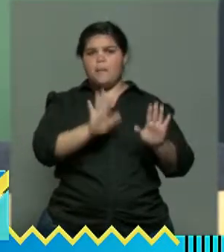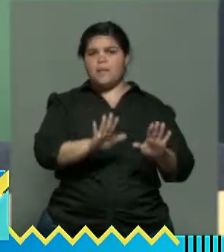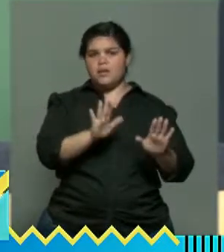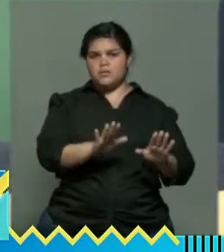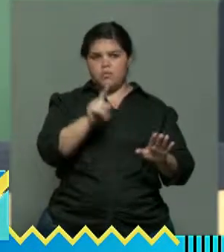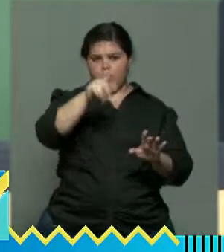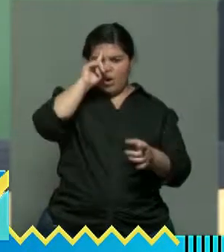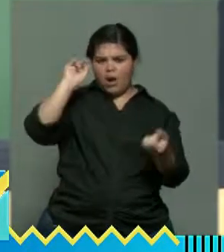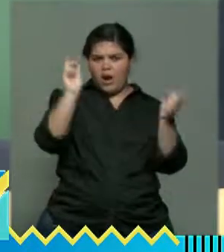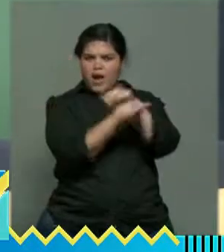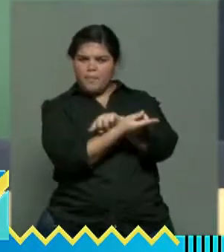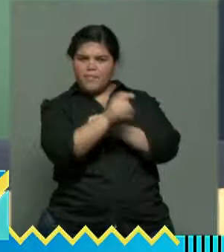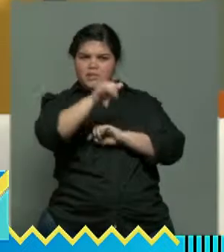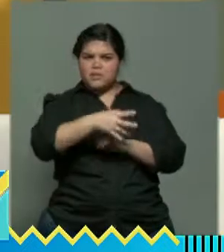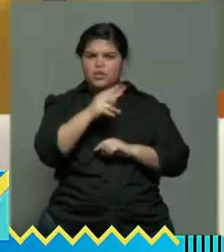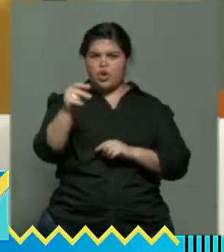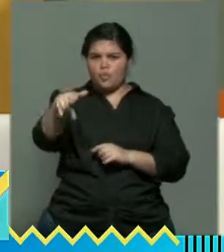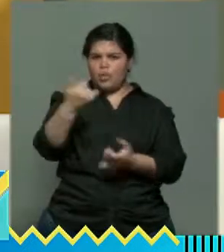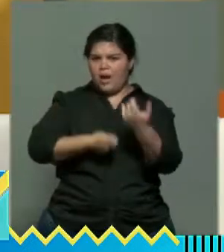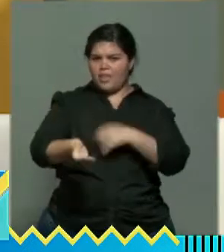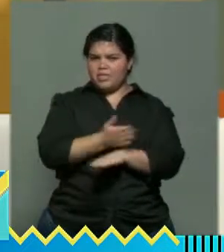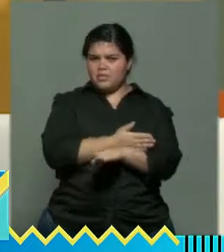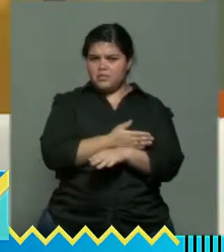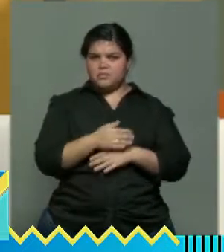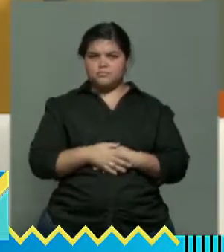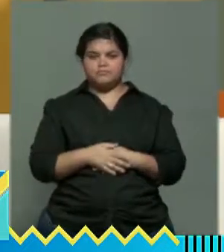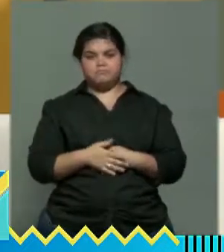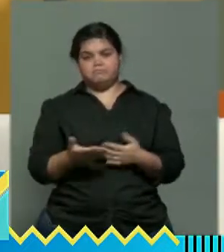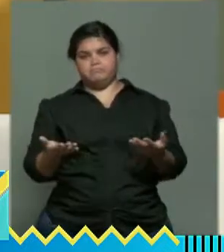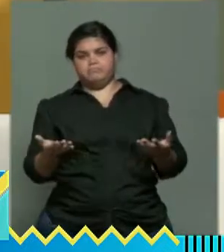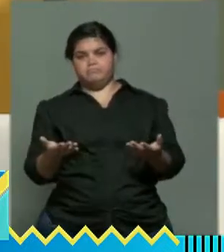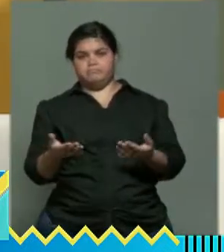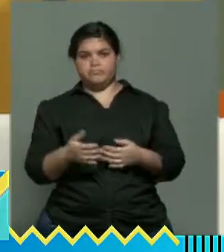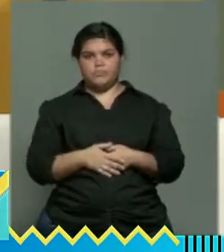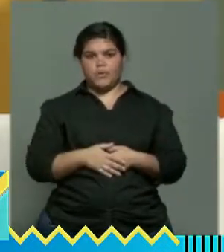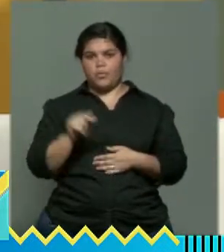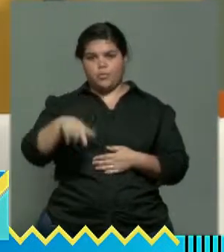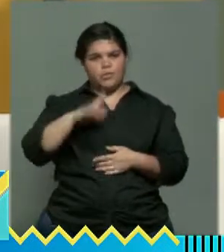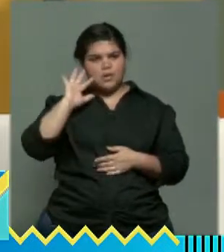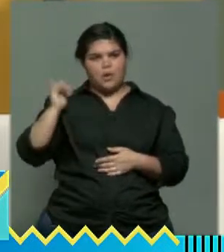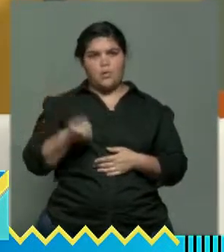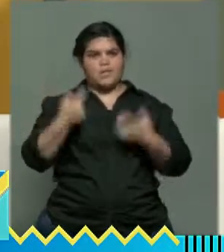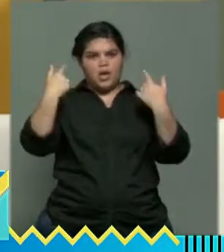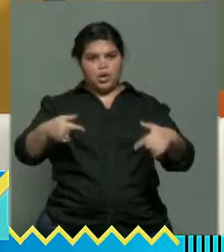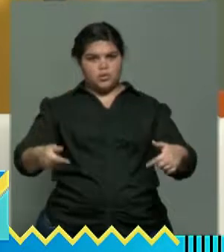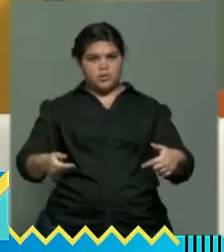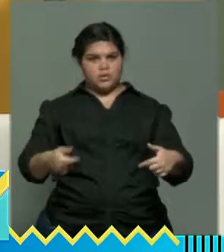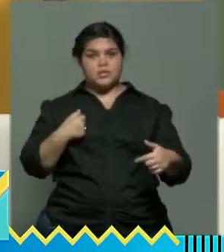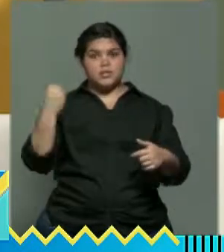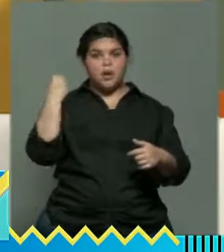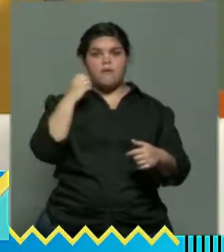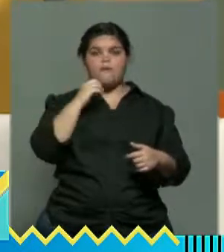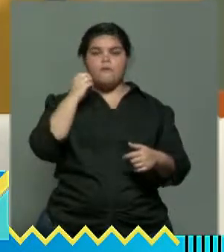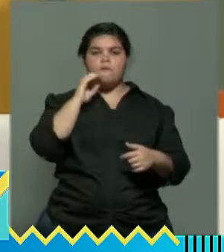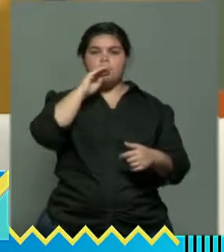tu opinión con respecto a lo que habías mencionado o no? A ver, uno se guía por los hechos. Yo dije para la vitivinicultura